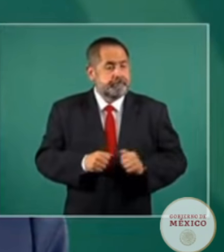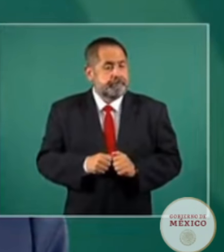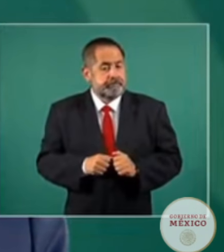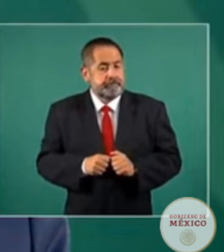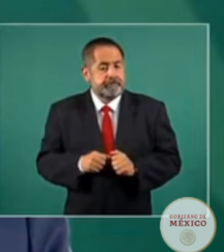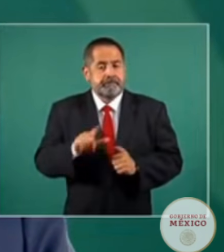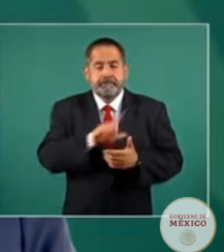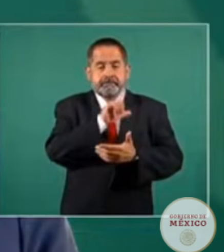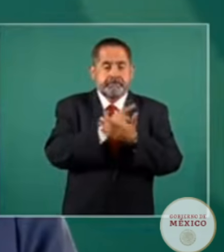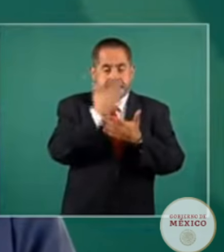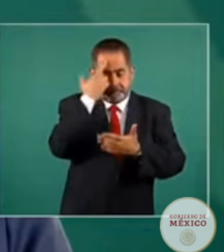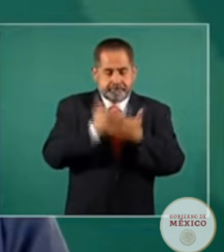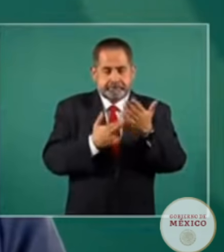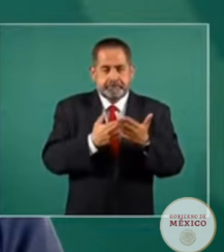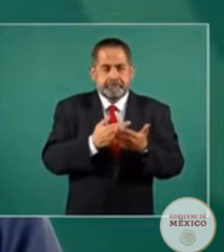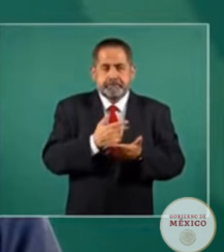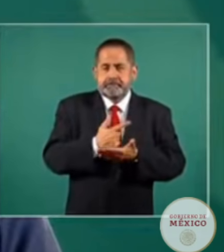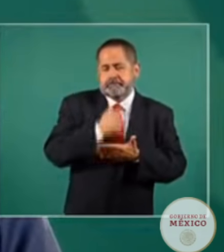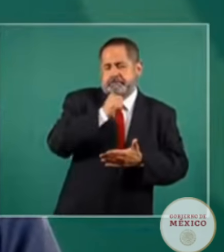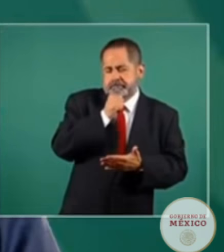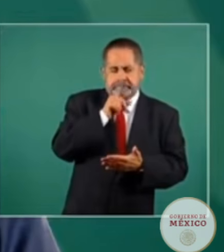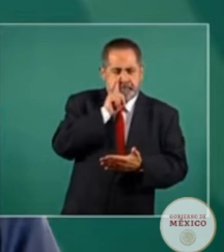por delitos no graves,